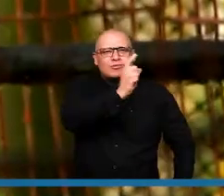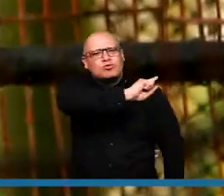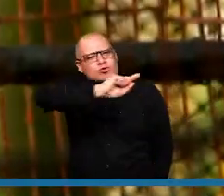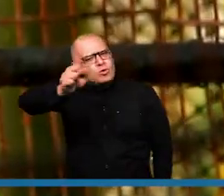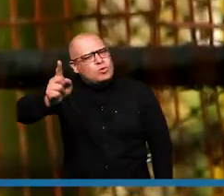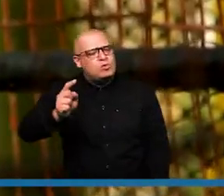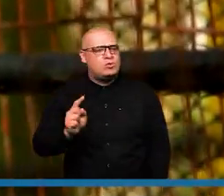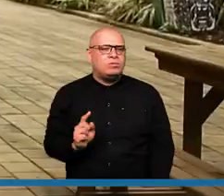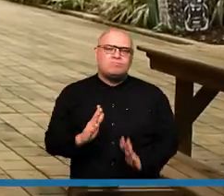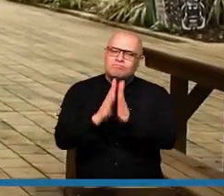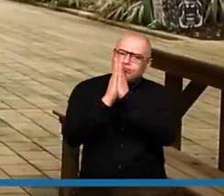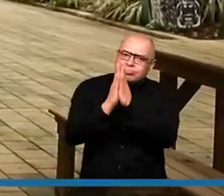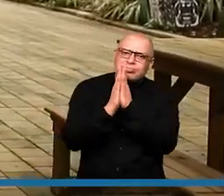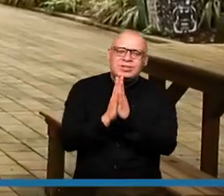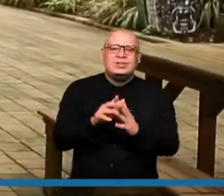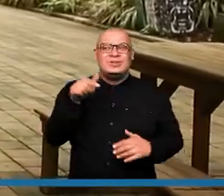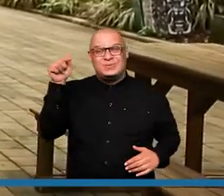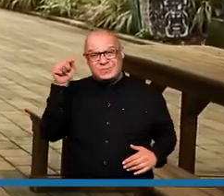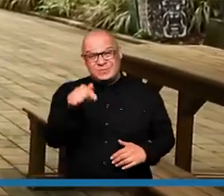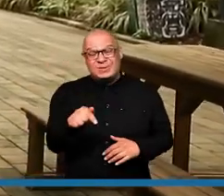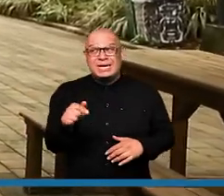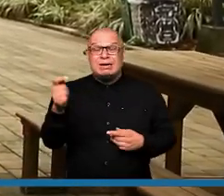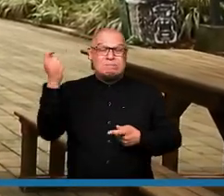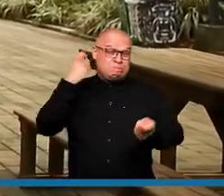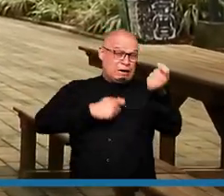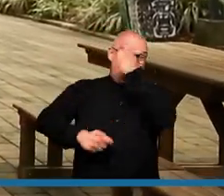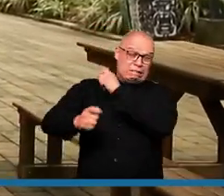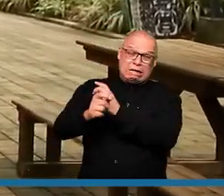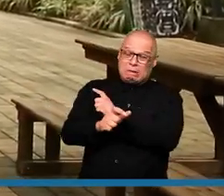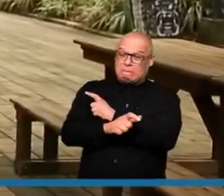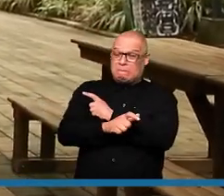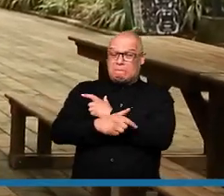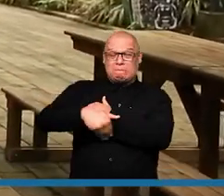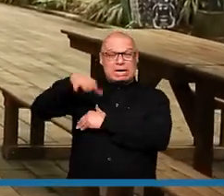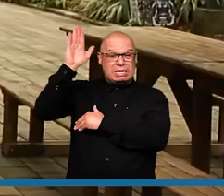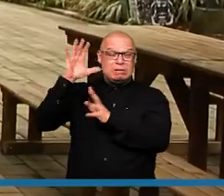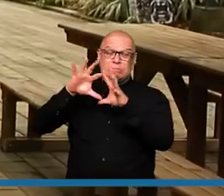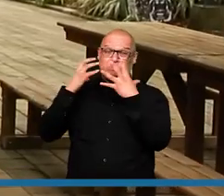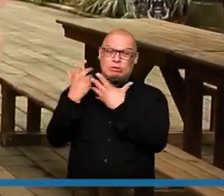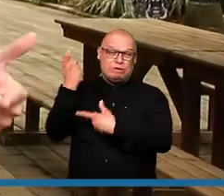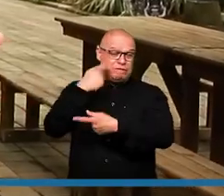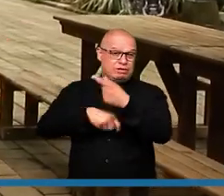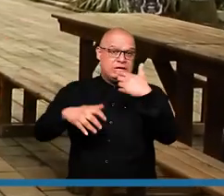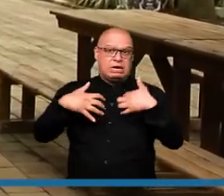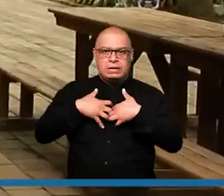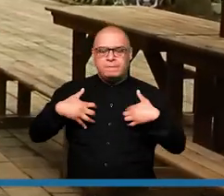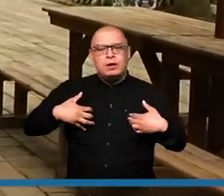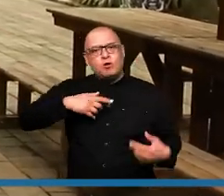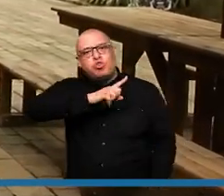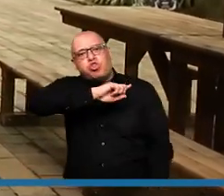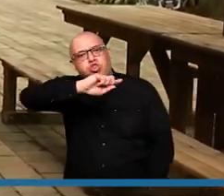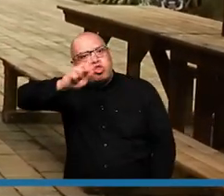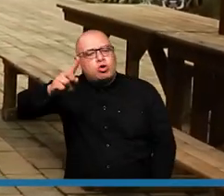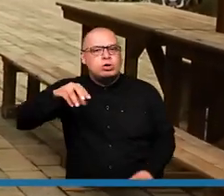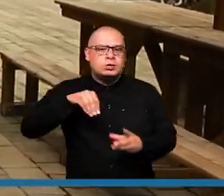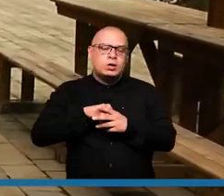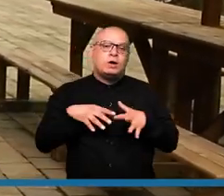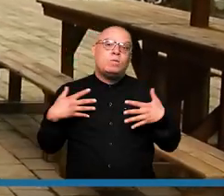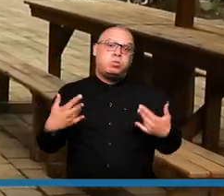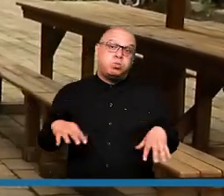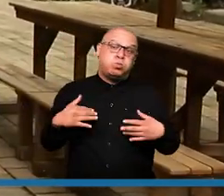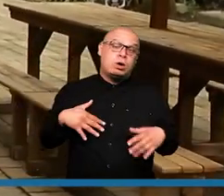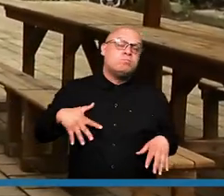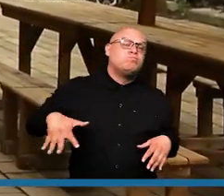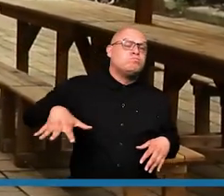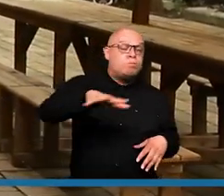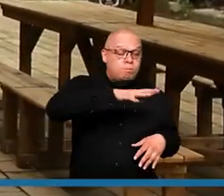más lucrativo del mundo. El tráfico de la fauna silvestre es una realidad en nuestro territorio nacional, departamental y metropolitano. Pero si